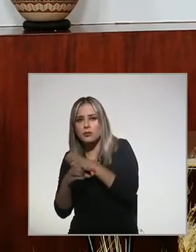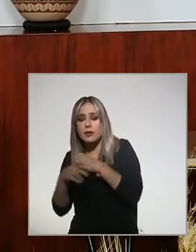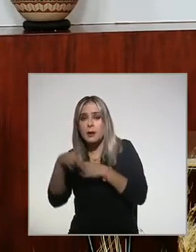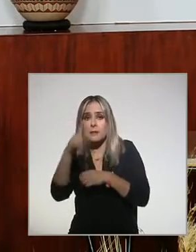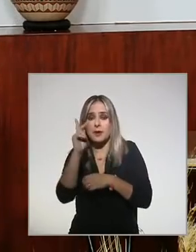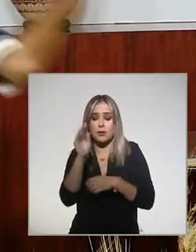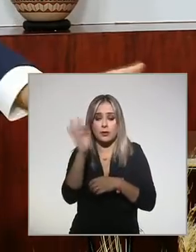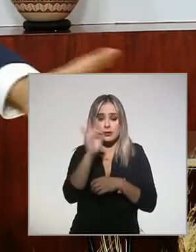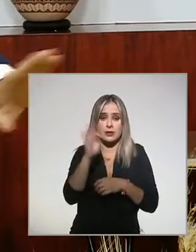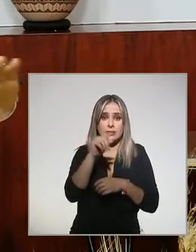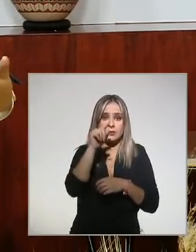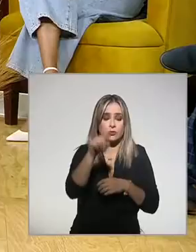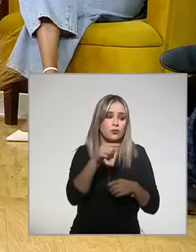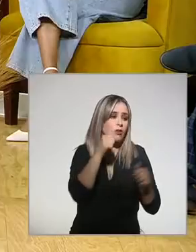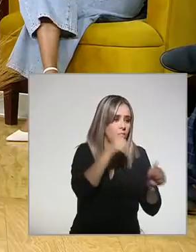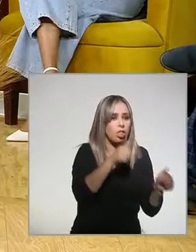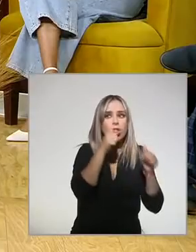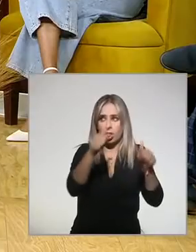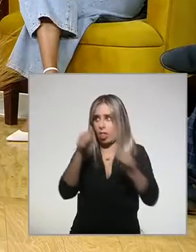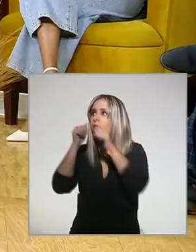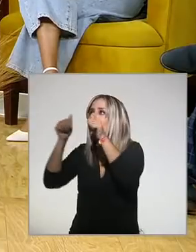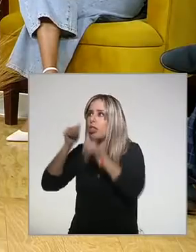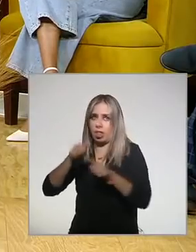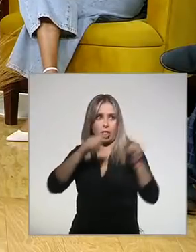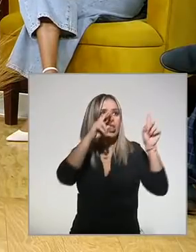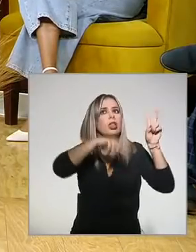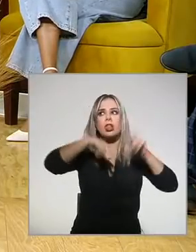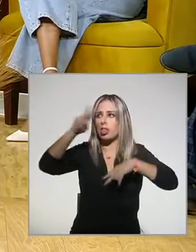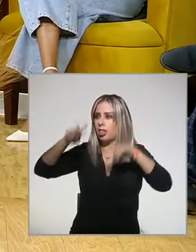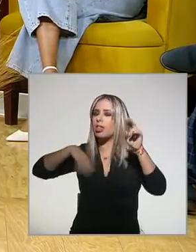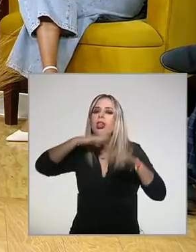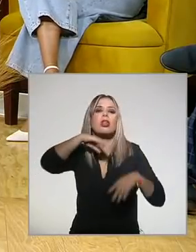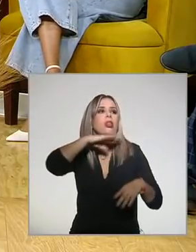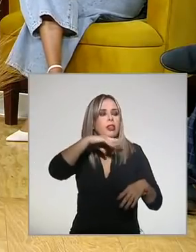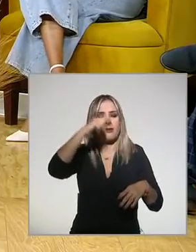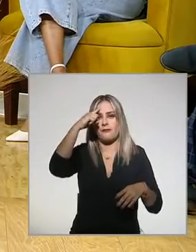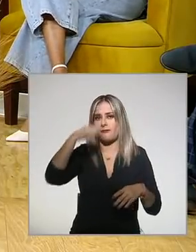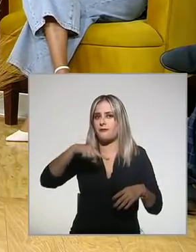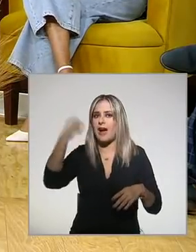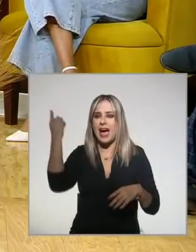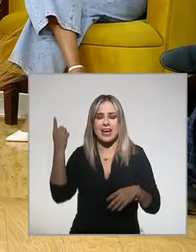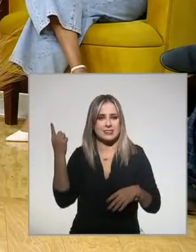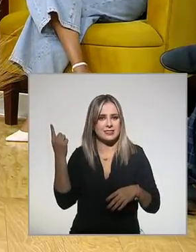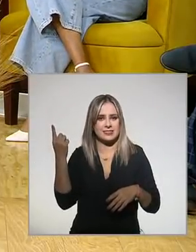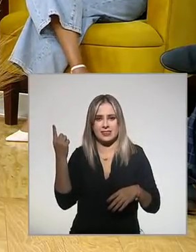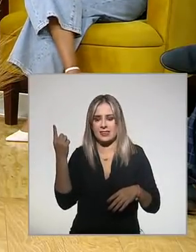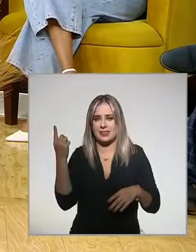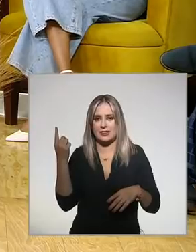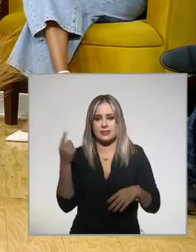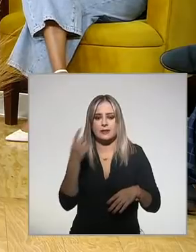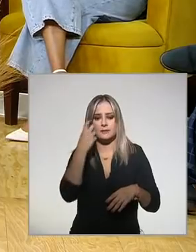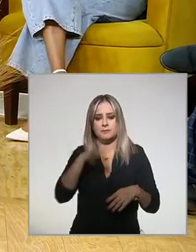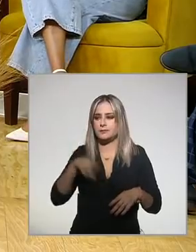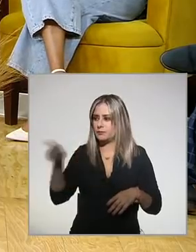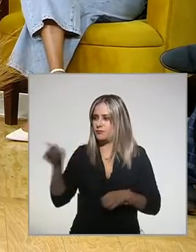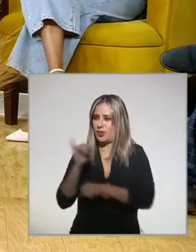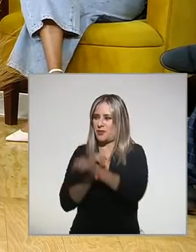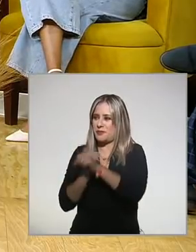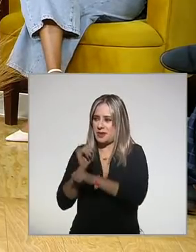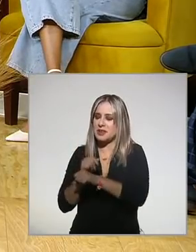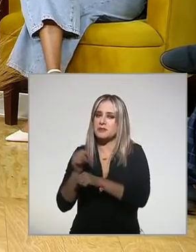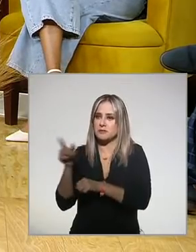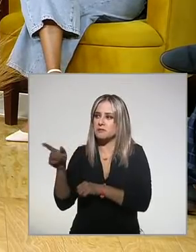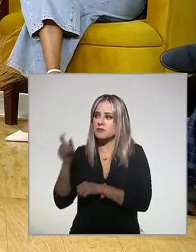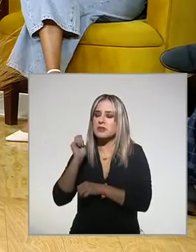intentas mezclar eso, de verdad, es una divagación. Y efectivamente, me interesa mucho la investigación que estás haciendo sobre